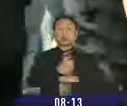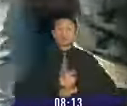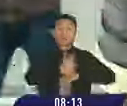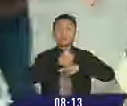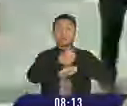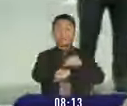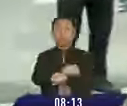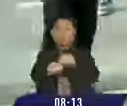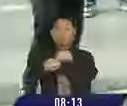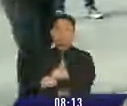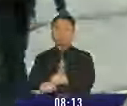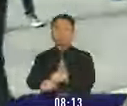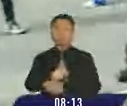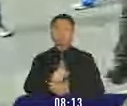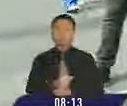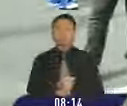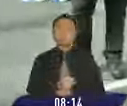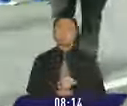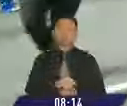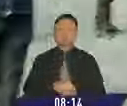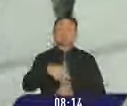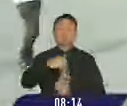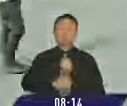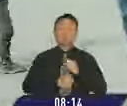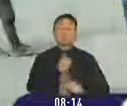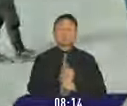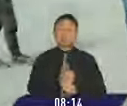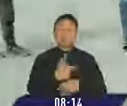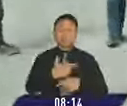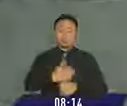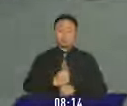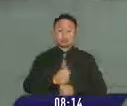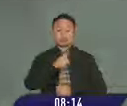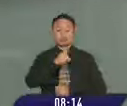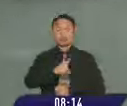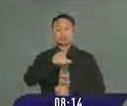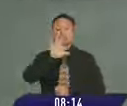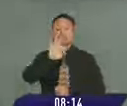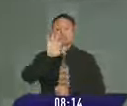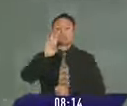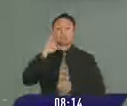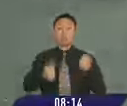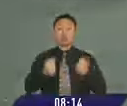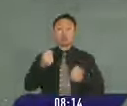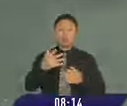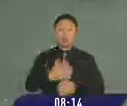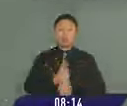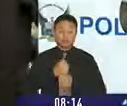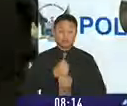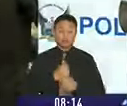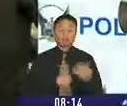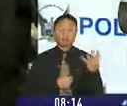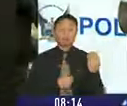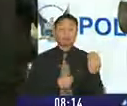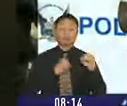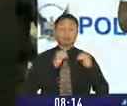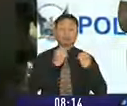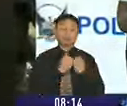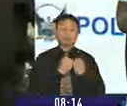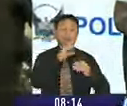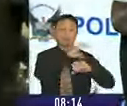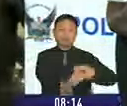las autoridades competentes. En lo que va del año se han recuperado 197 vehículos y 14 organizaciones